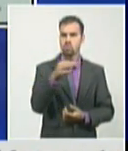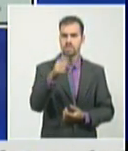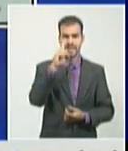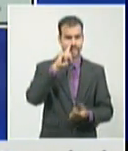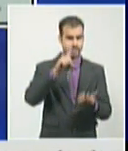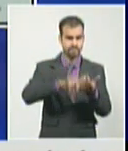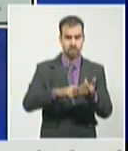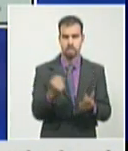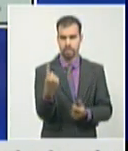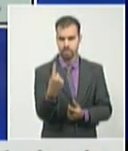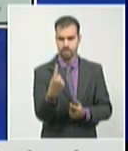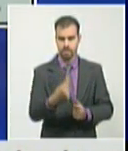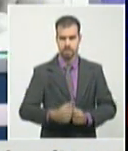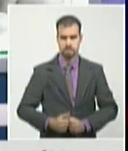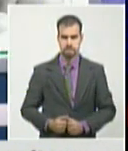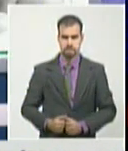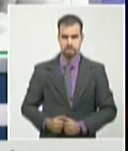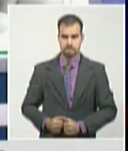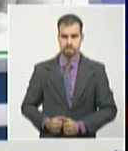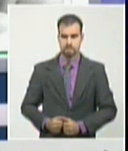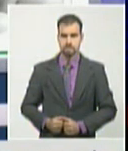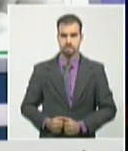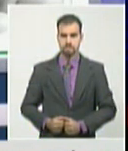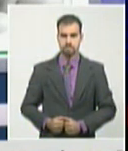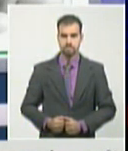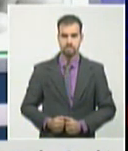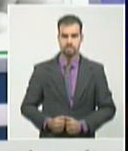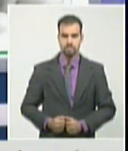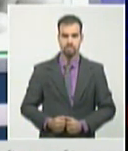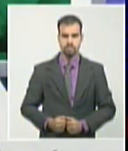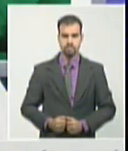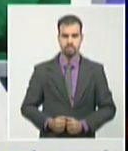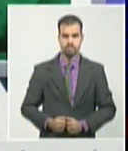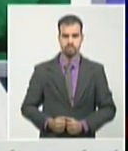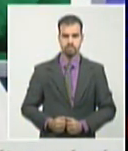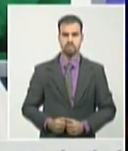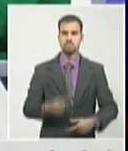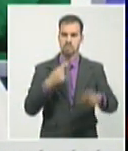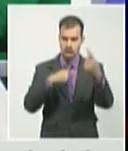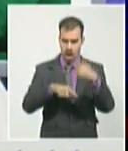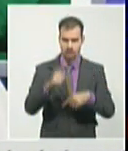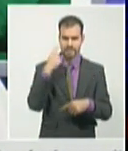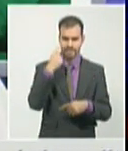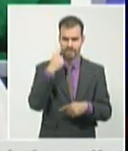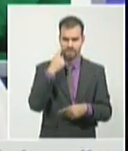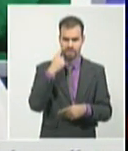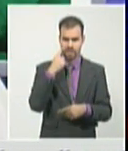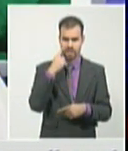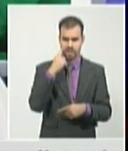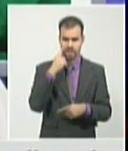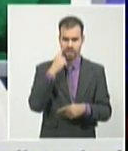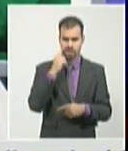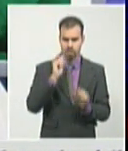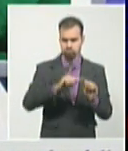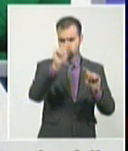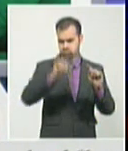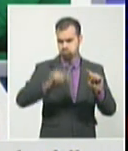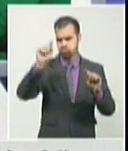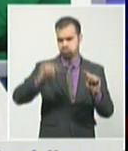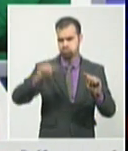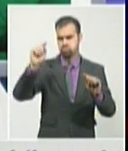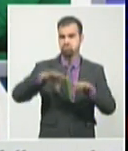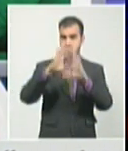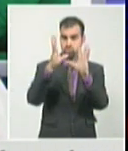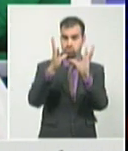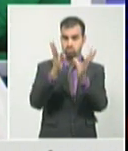ahora tal vez podamos ver un gráfico de barra donde se ven los casos importados